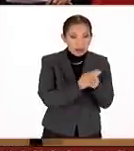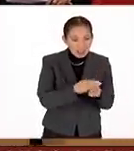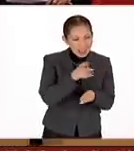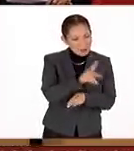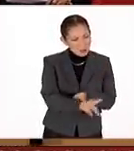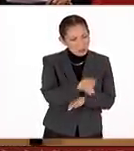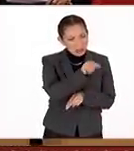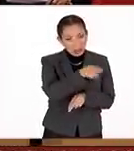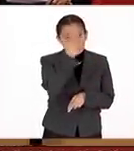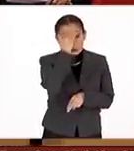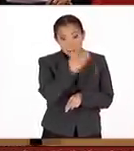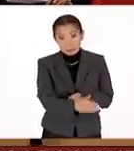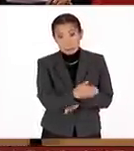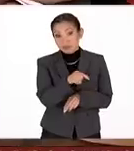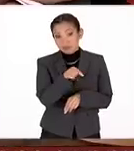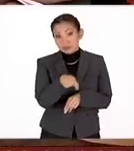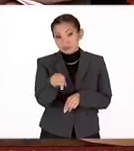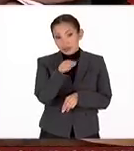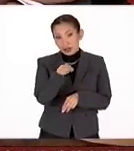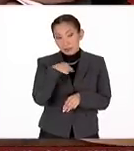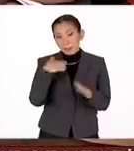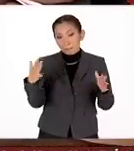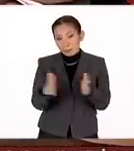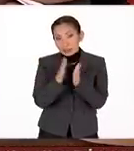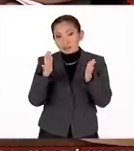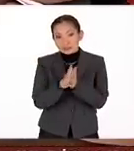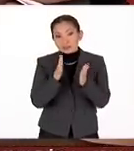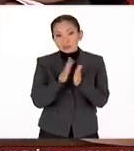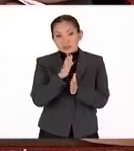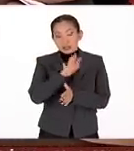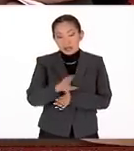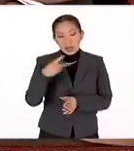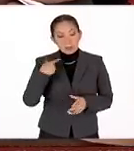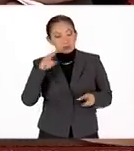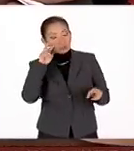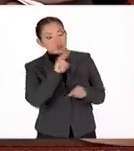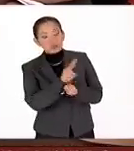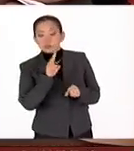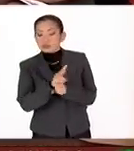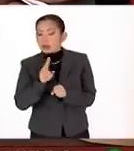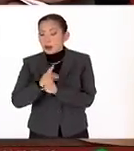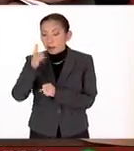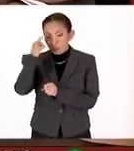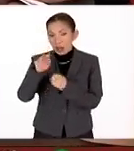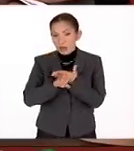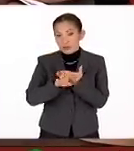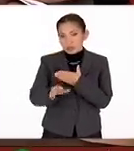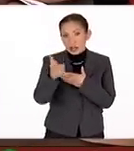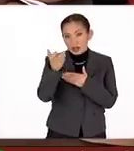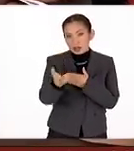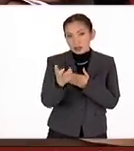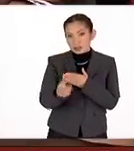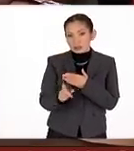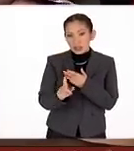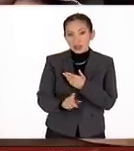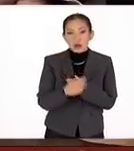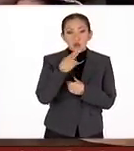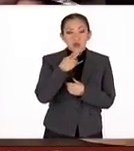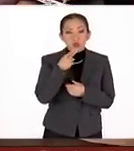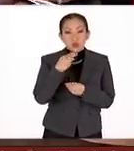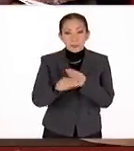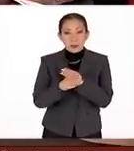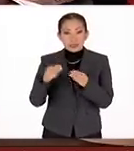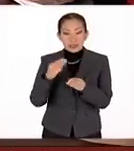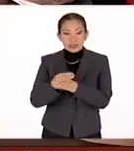que sabemos Eh van a participar ya los los observadores para evitar precisamente ese tipo de utilización de los